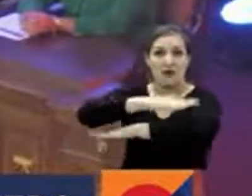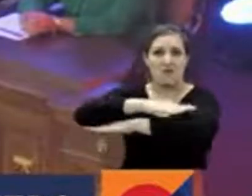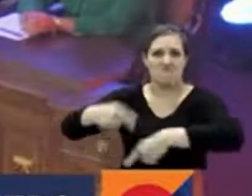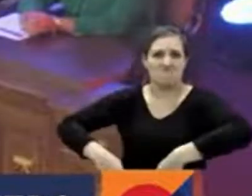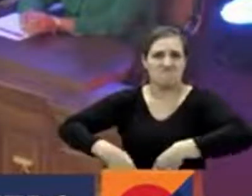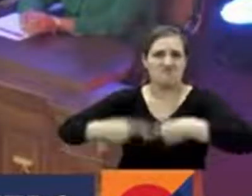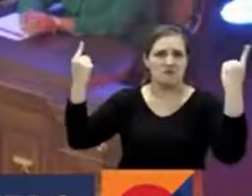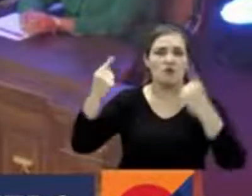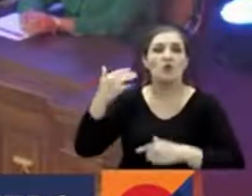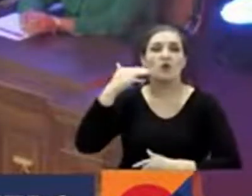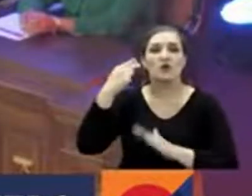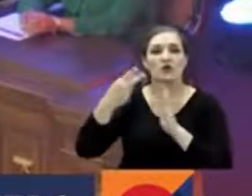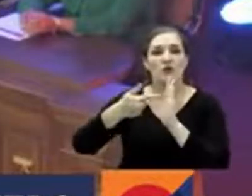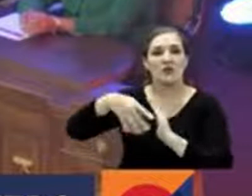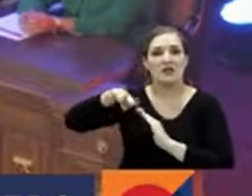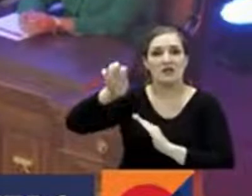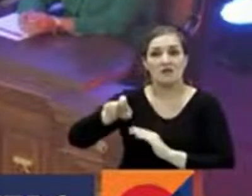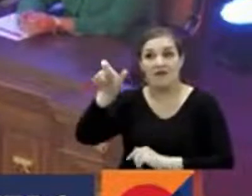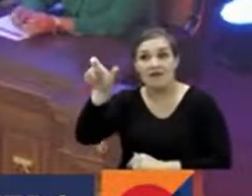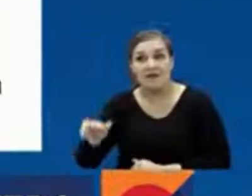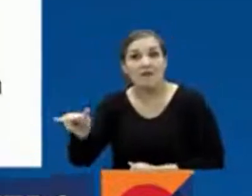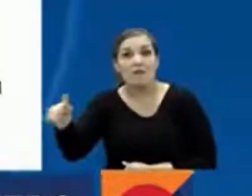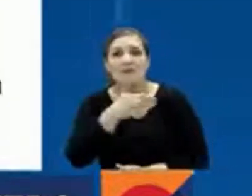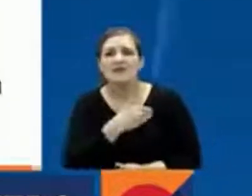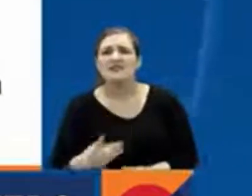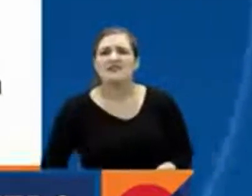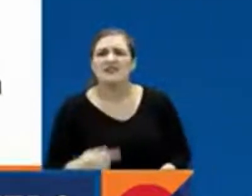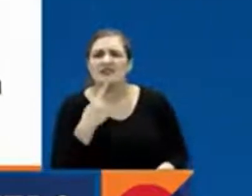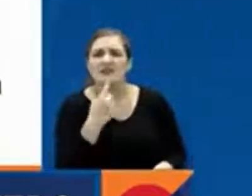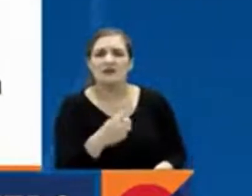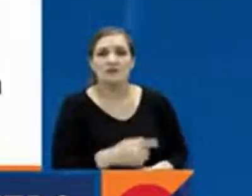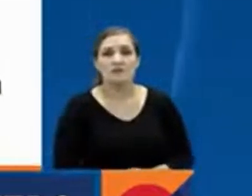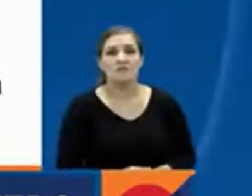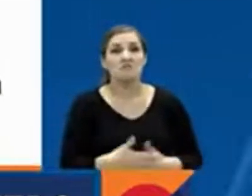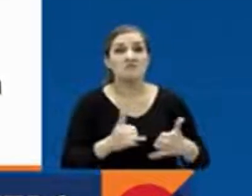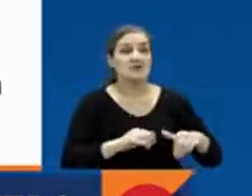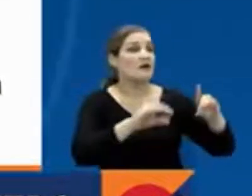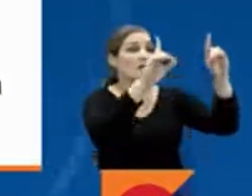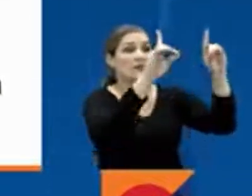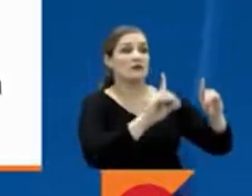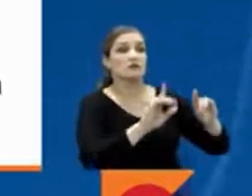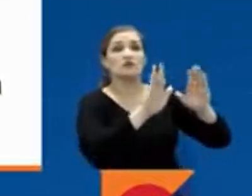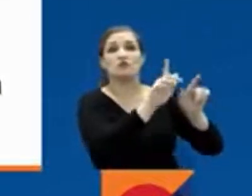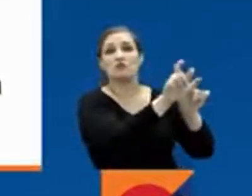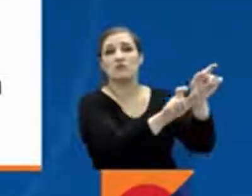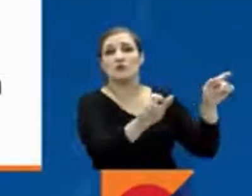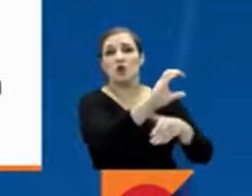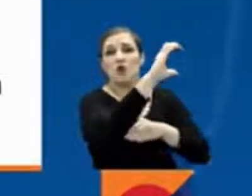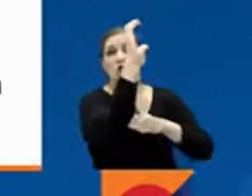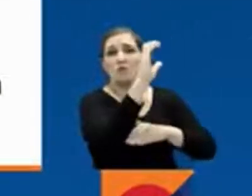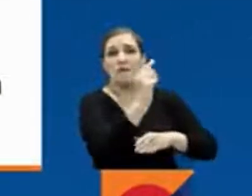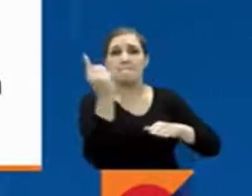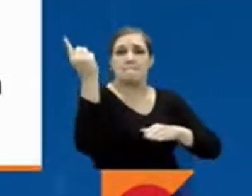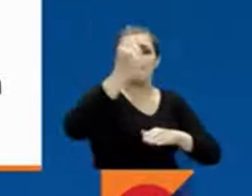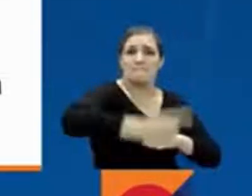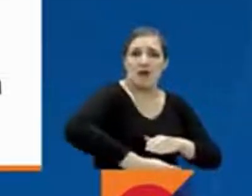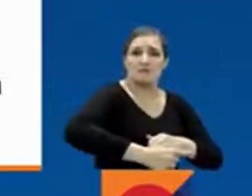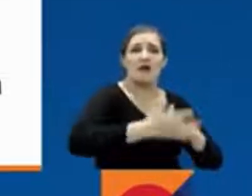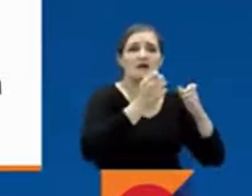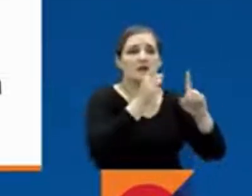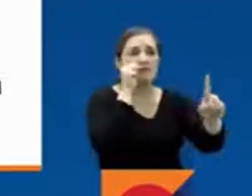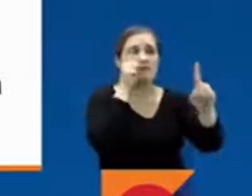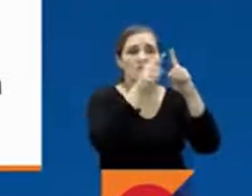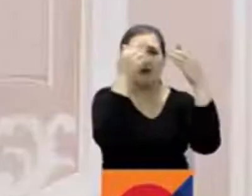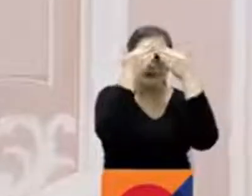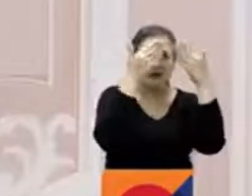en 2019, se pronunció así en su cuenta de Twitter. Se escuchó la voluntad del pueblo colombiano que salió a defender el camino de la